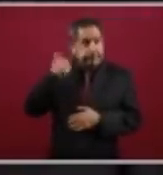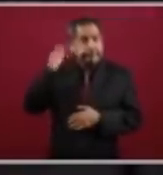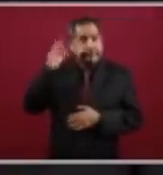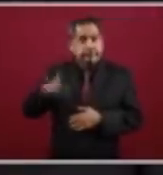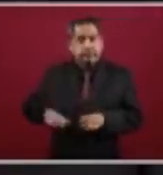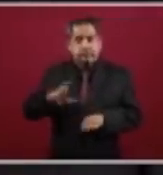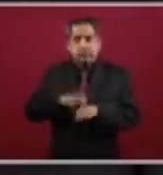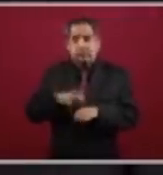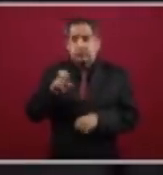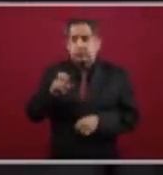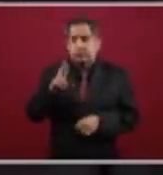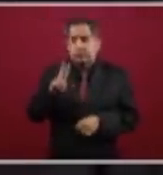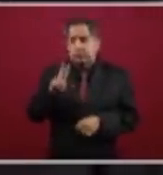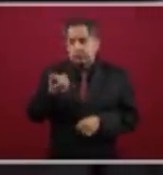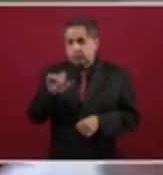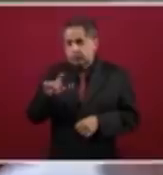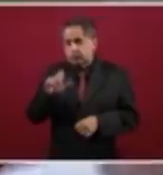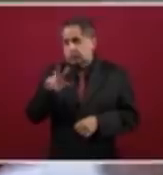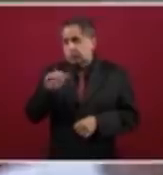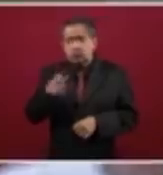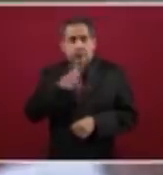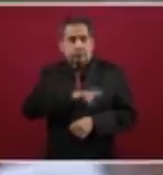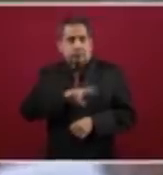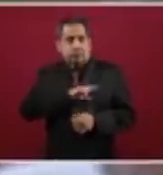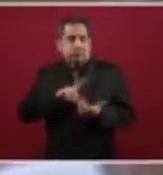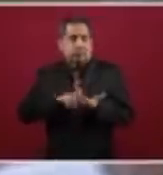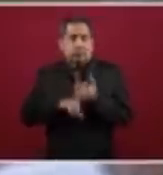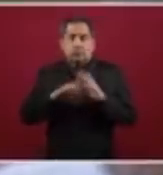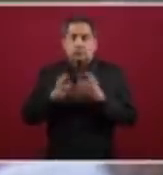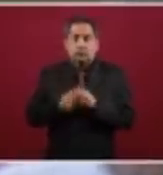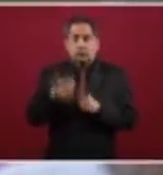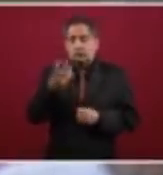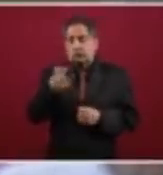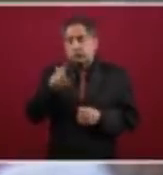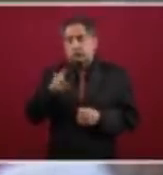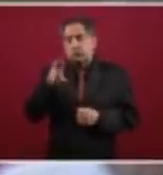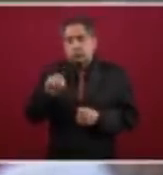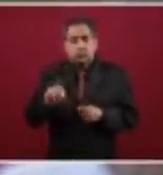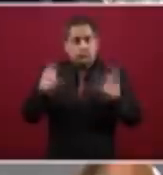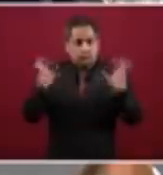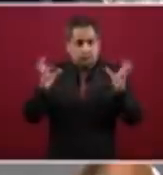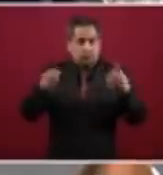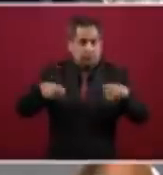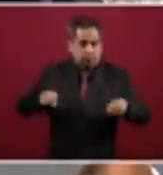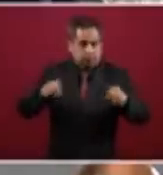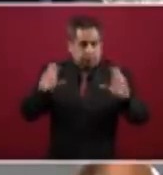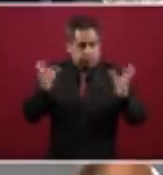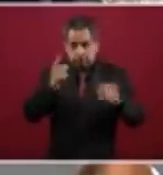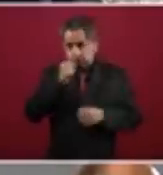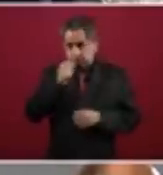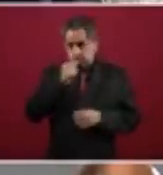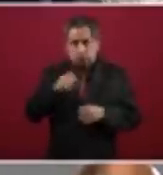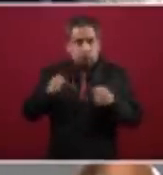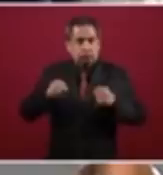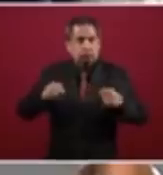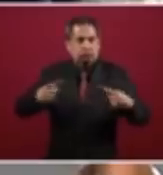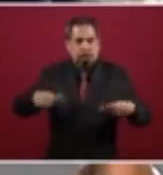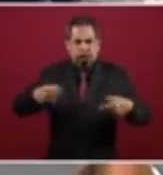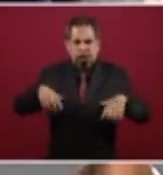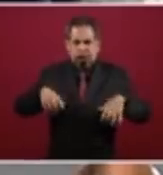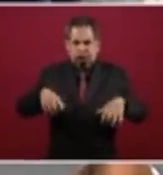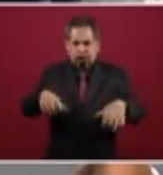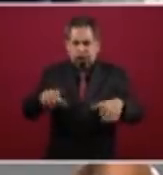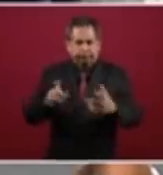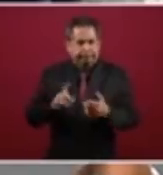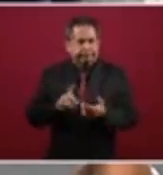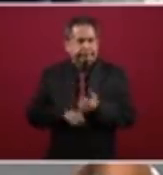gobernador Erubiel Ávila se habían rentado 439 patrullas, motocicletas y vehículos todoterreno, con